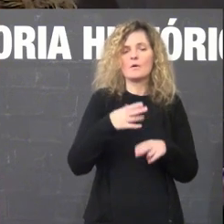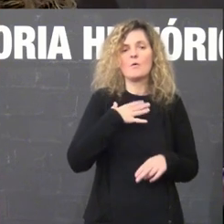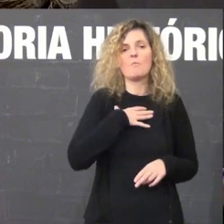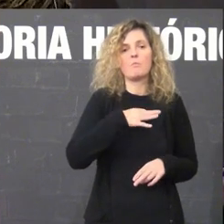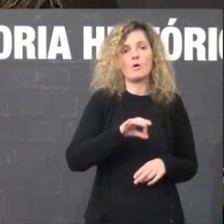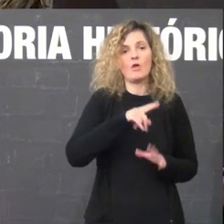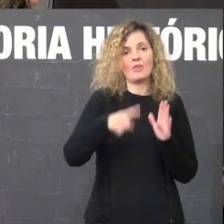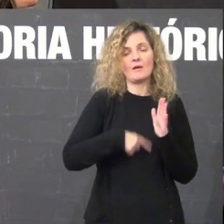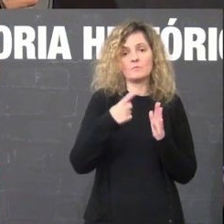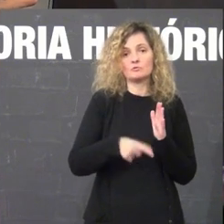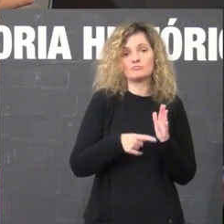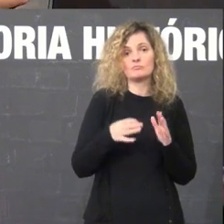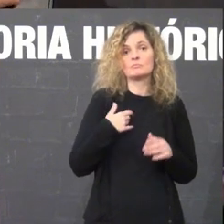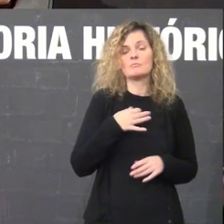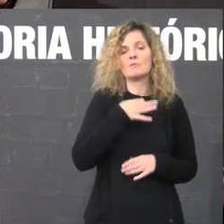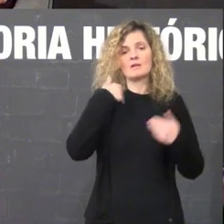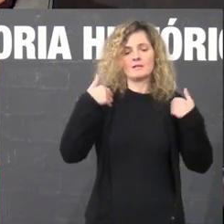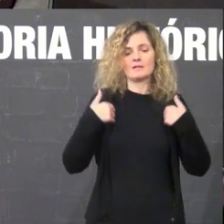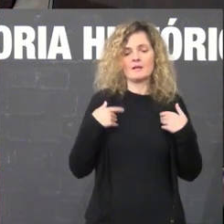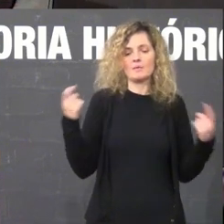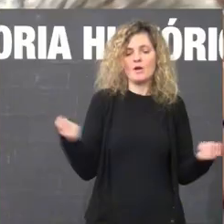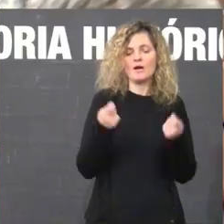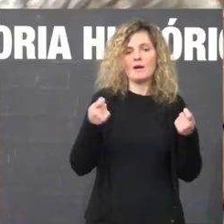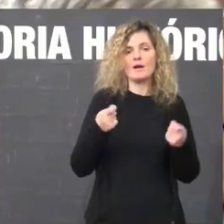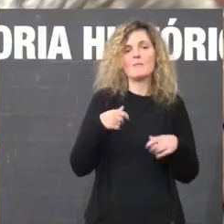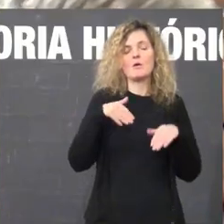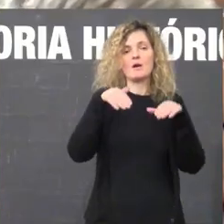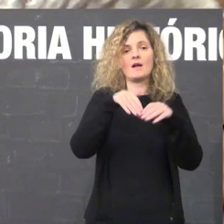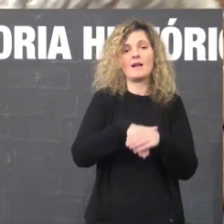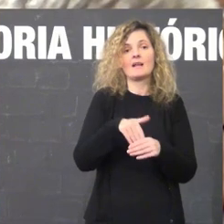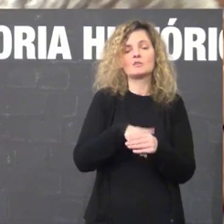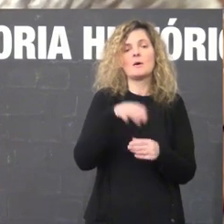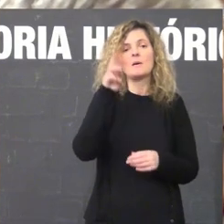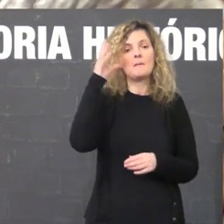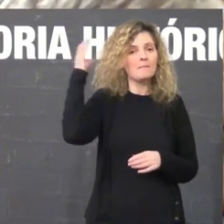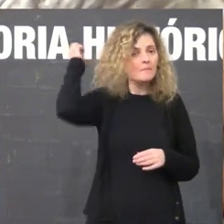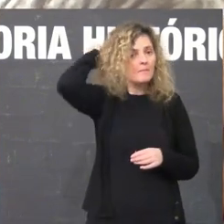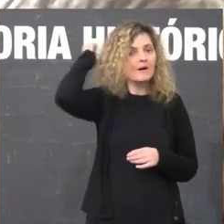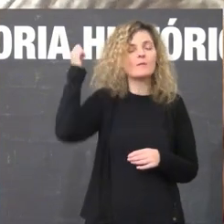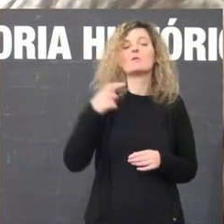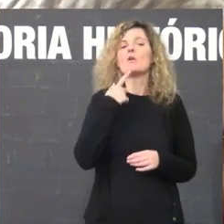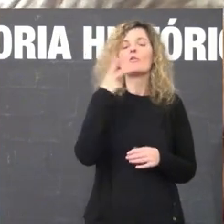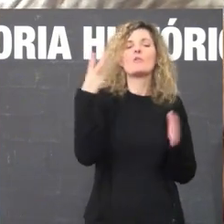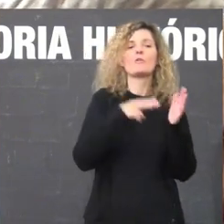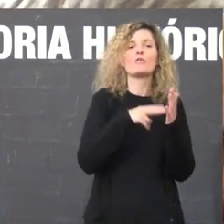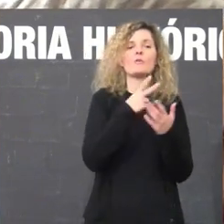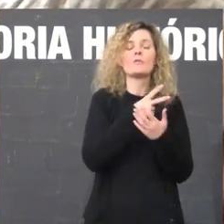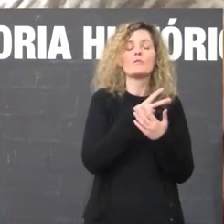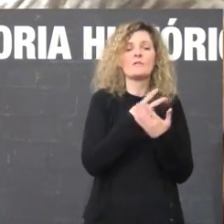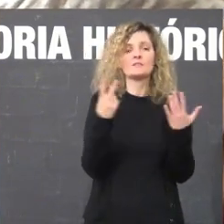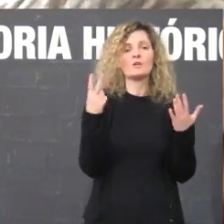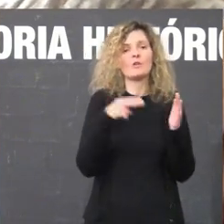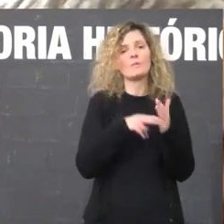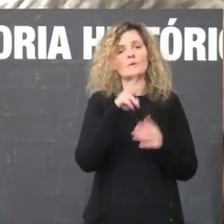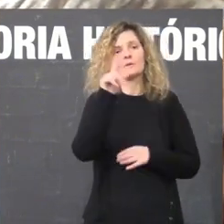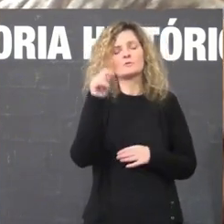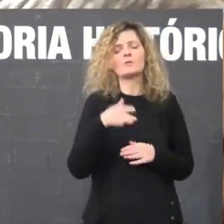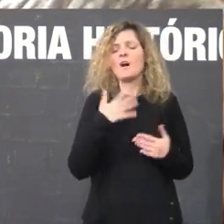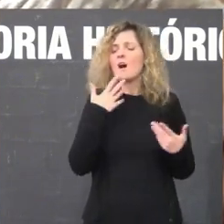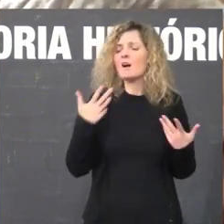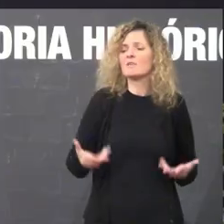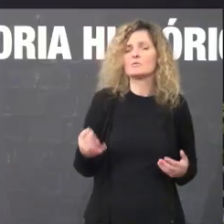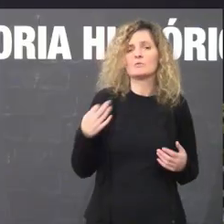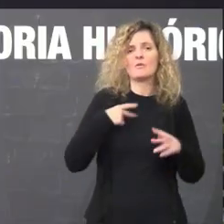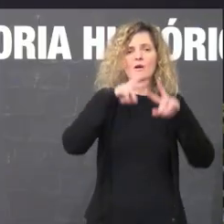es responsable de dos discursos y las campañas electorales de Pablo Iglesias entre 2000 de fasete y 2021 actualmente